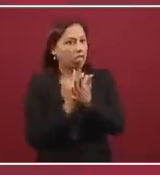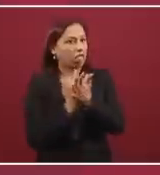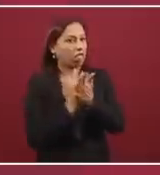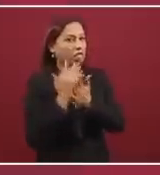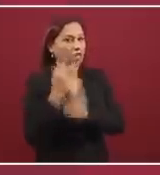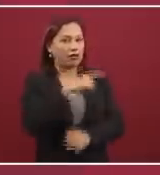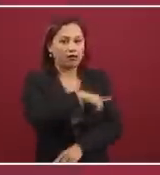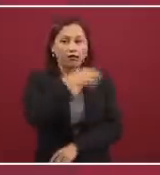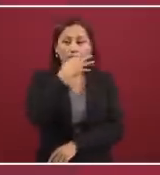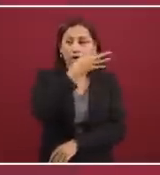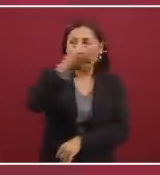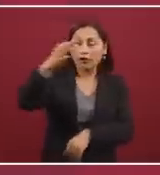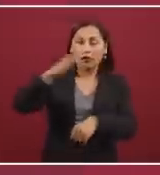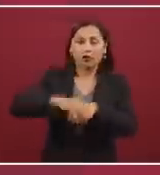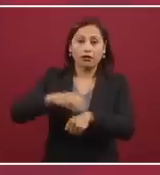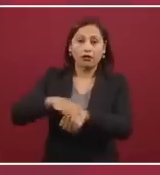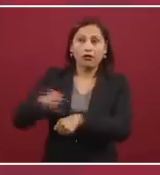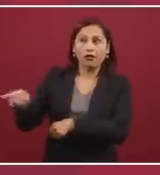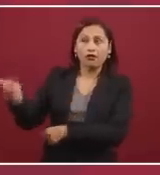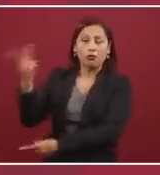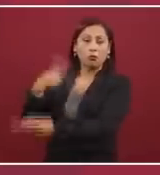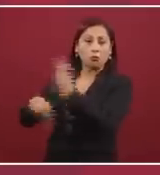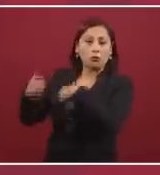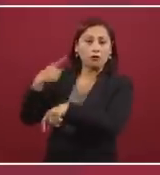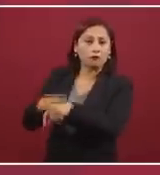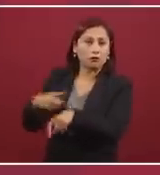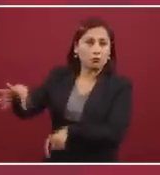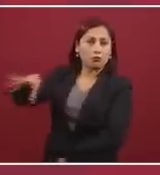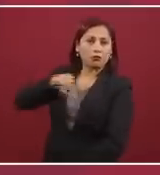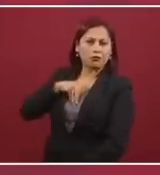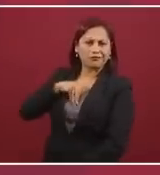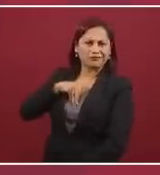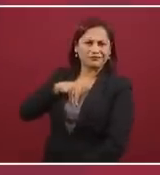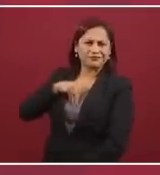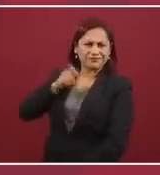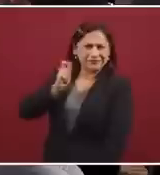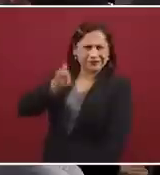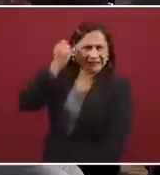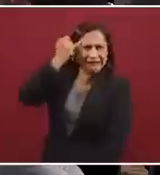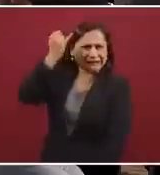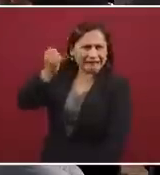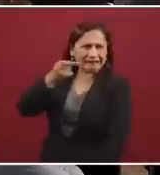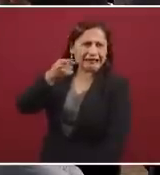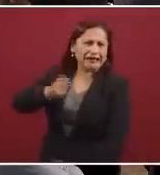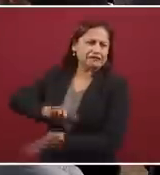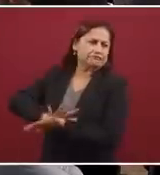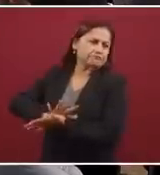eso es discriminatorio es racismo clasismo